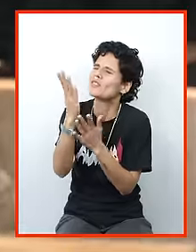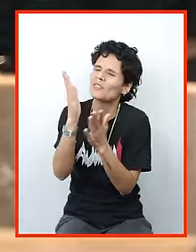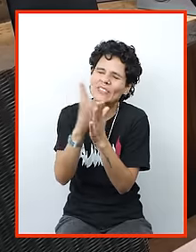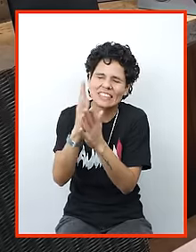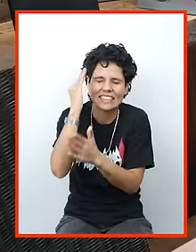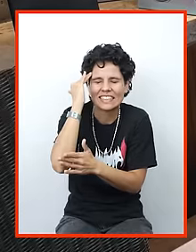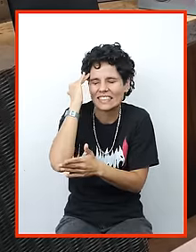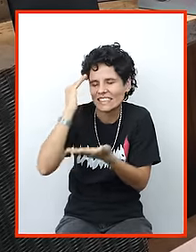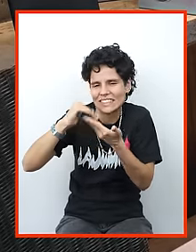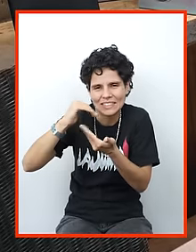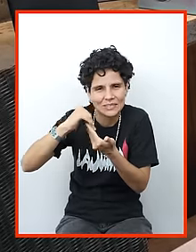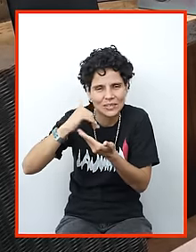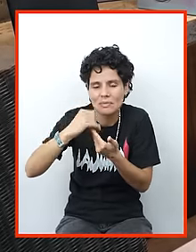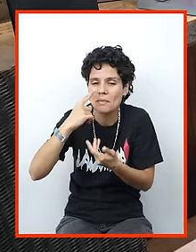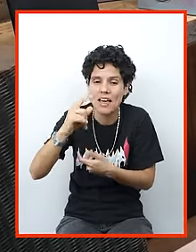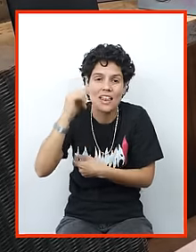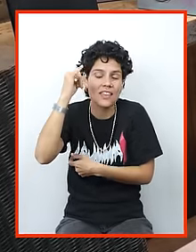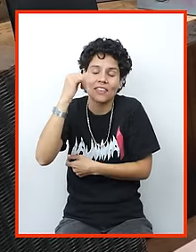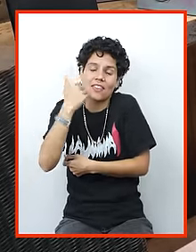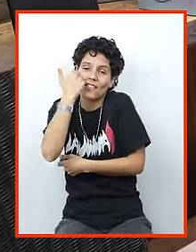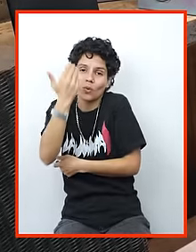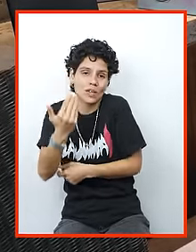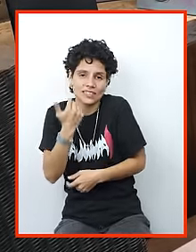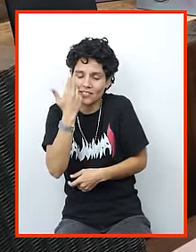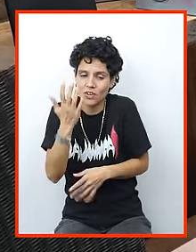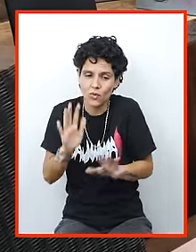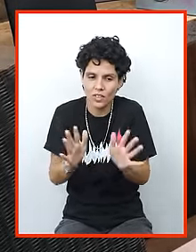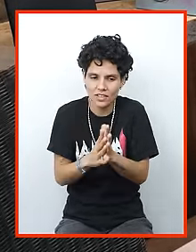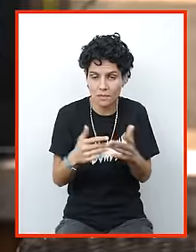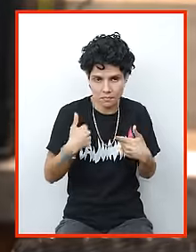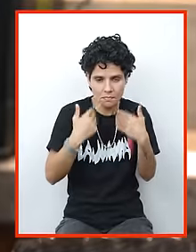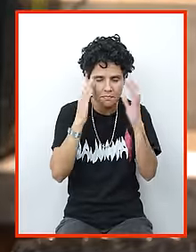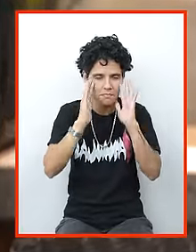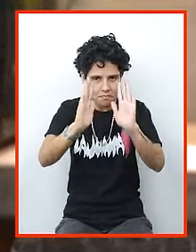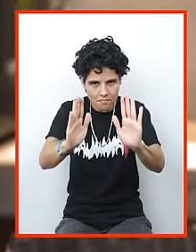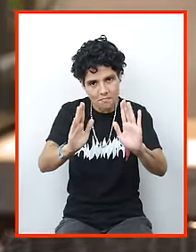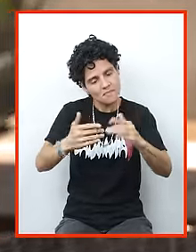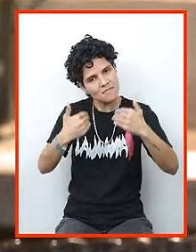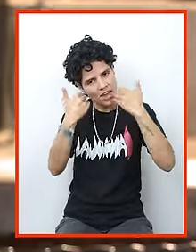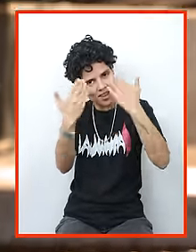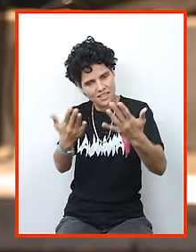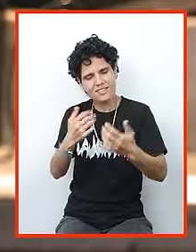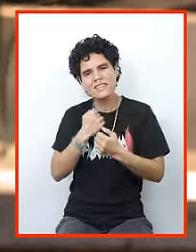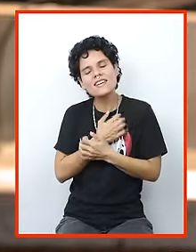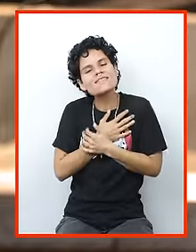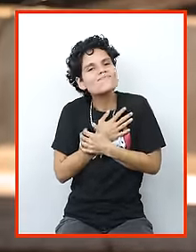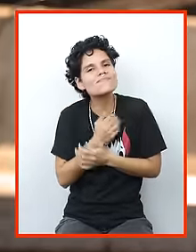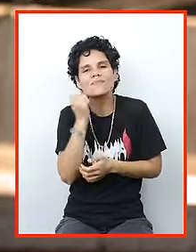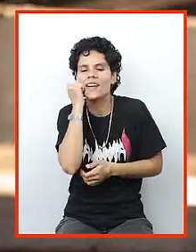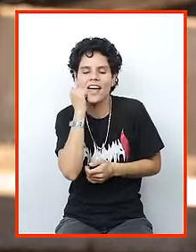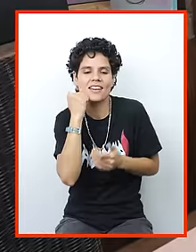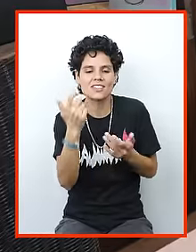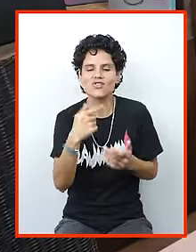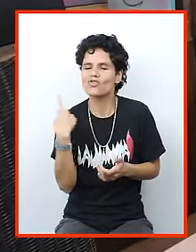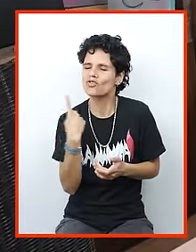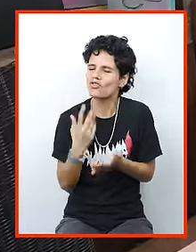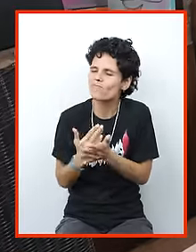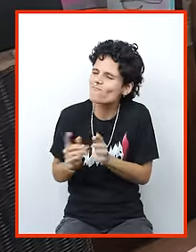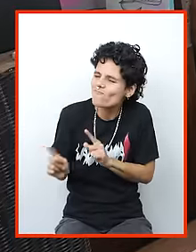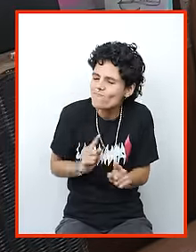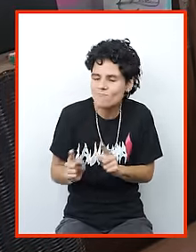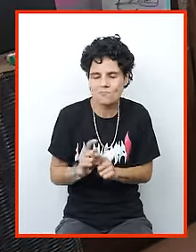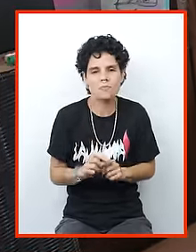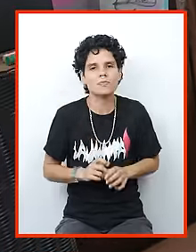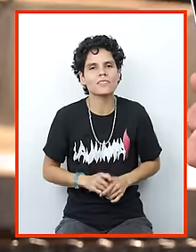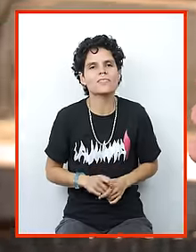hija se avergüenza mucho cuando digo LOL y todas esas cuestiones, cuando estoy con ellos. Uh-huh. Para ti, ¿eh? Con cariño, con esfuerzo de la junta.